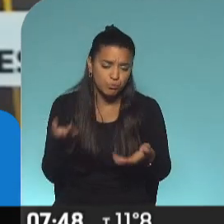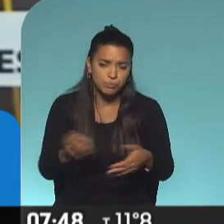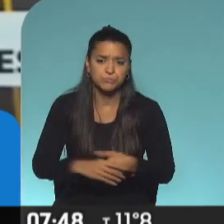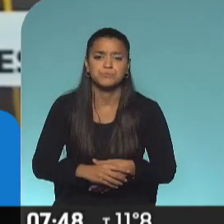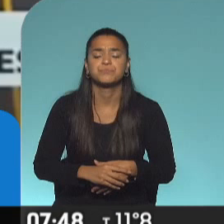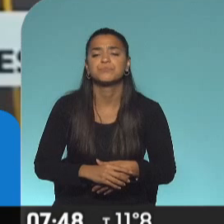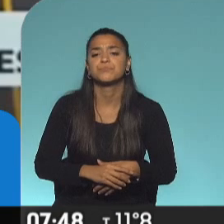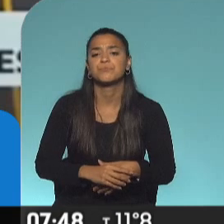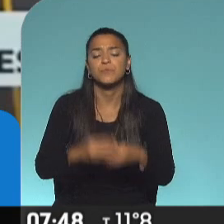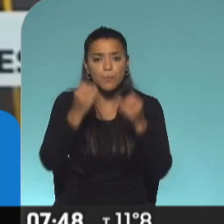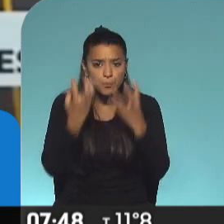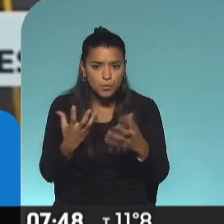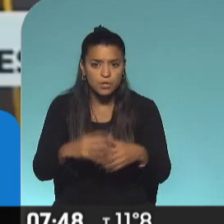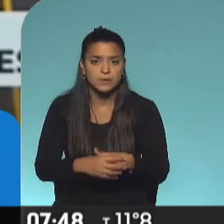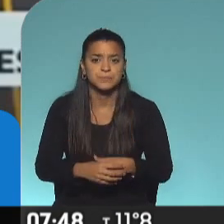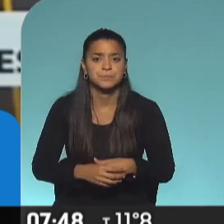porque